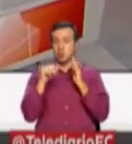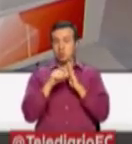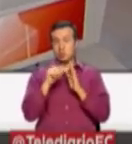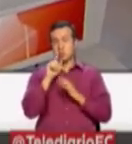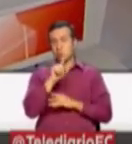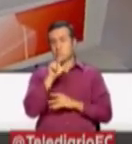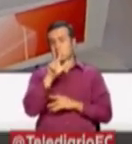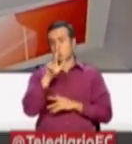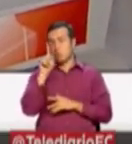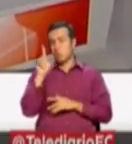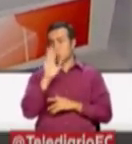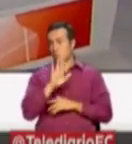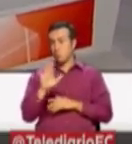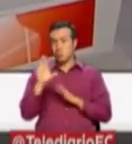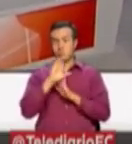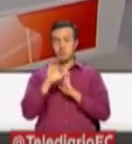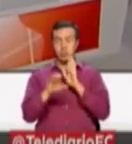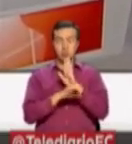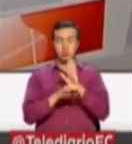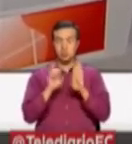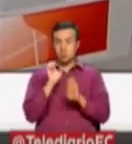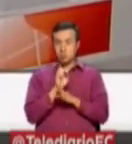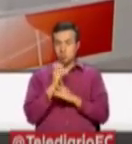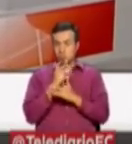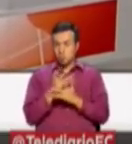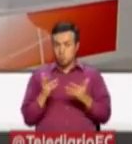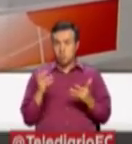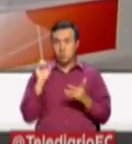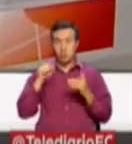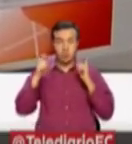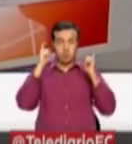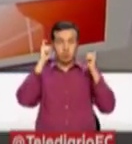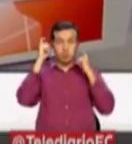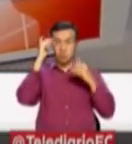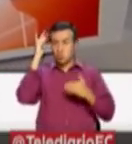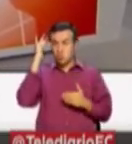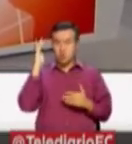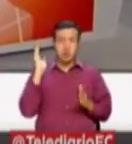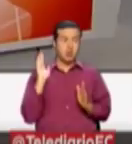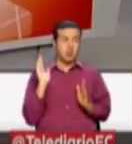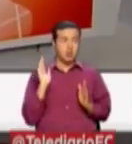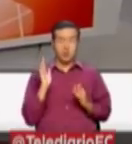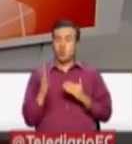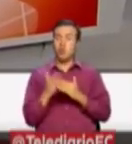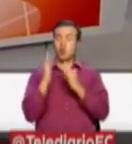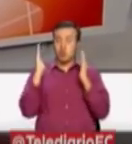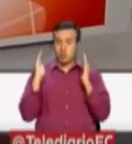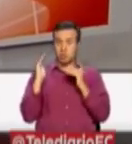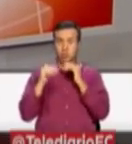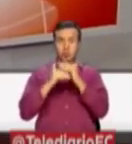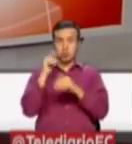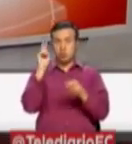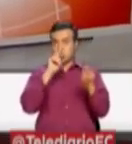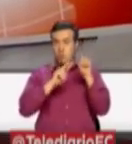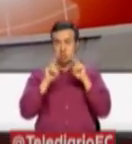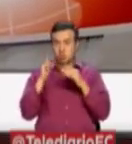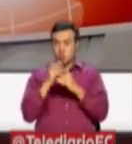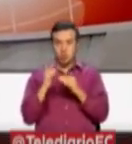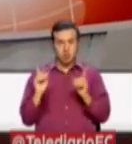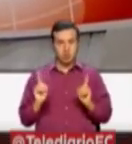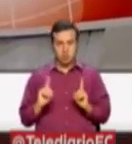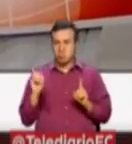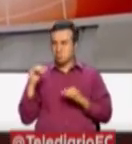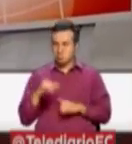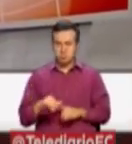artículo 131 de la constitución de la república del ecuador- son sujetos de control político nosotros no estamos en contra de los procesos de evaluación que ellos están llevando adelante ellos